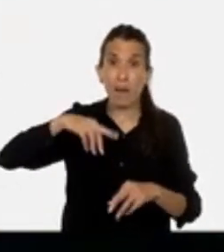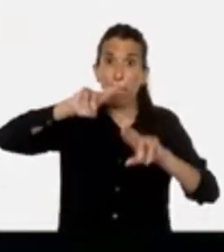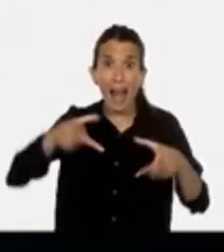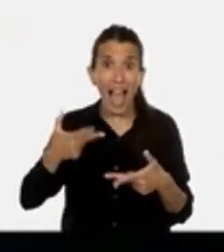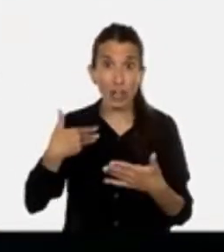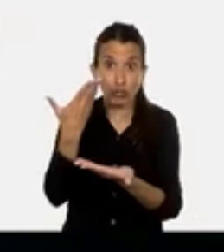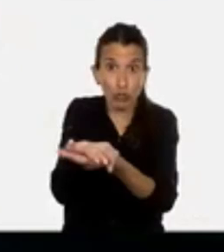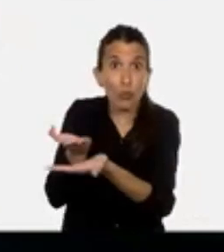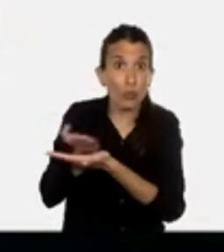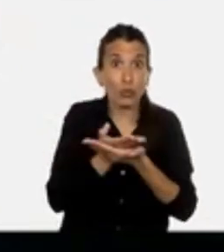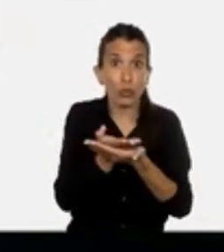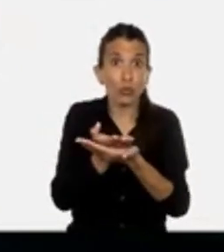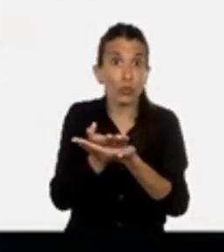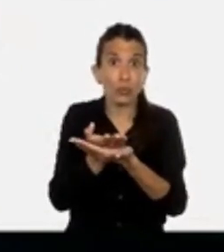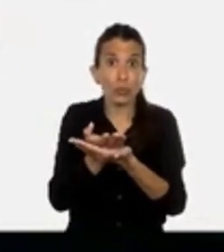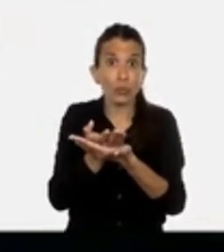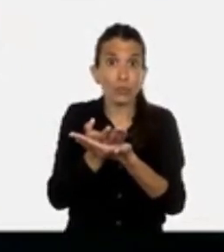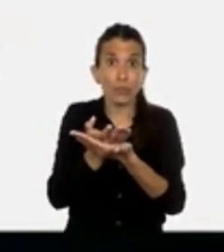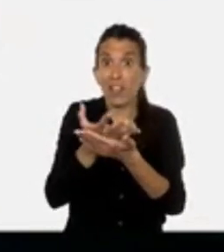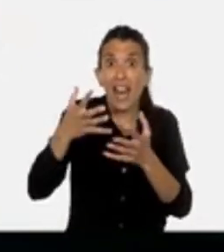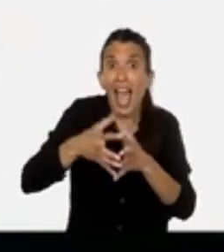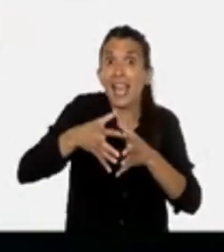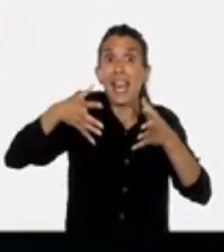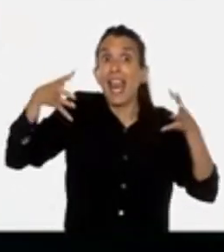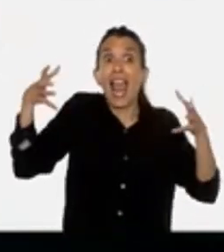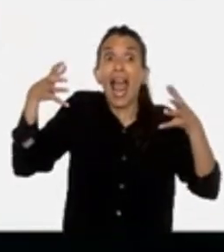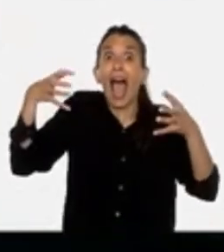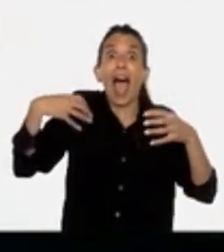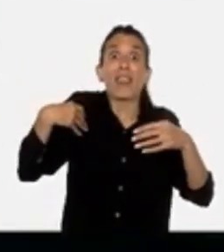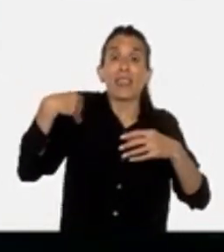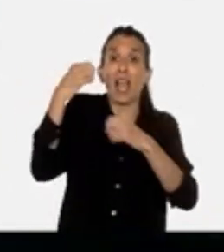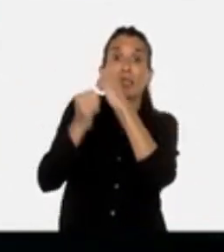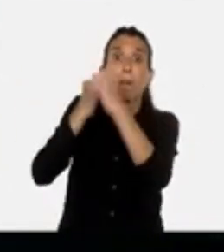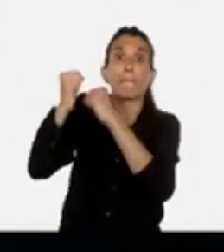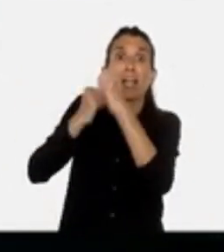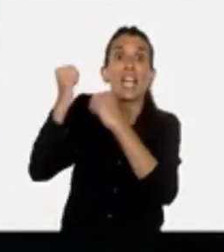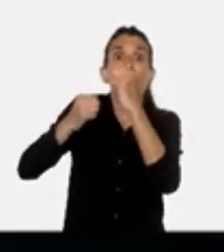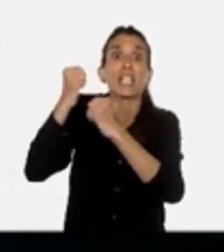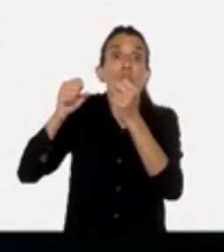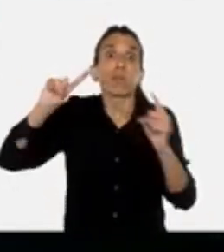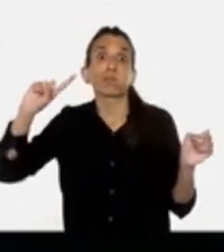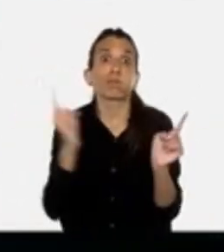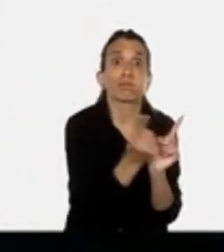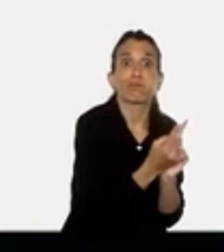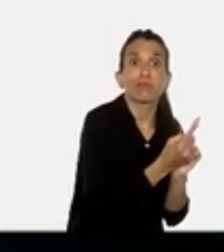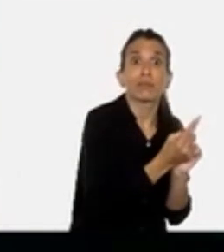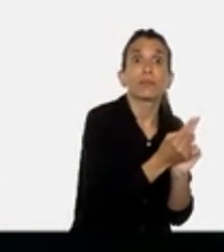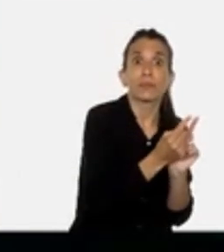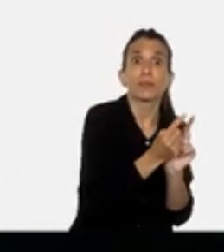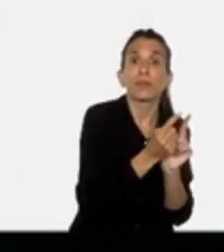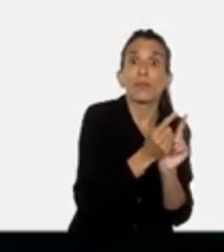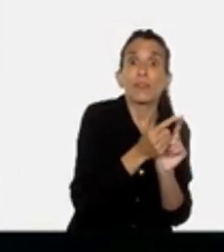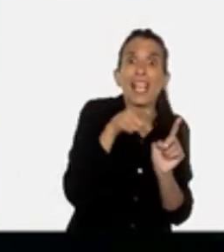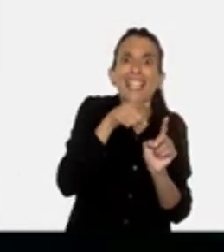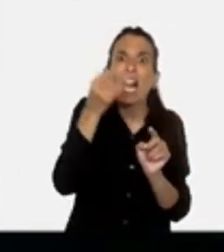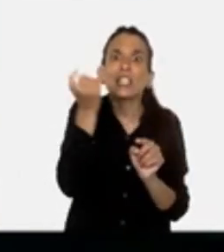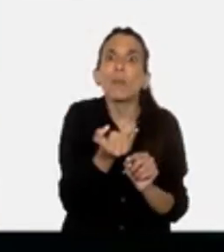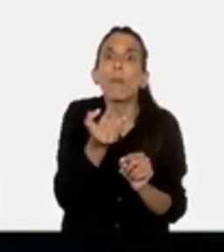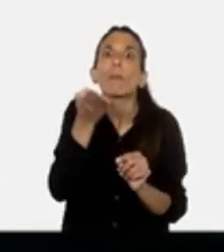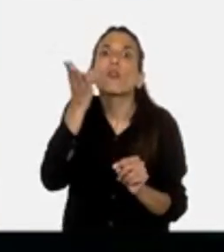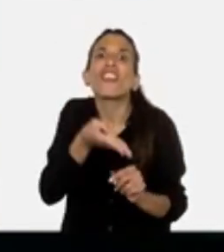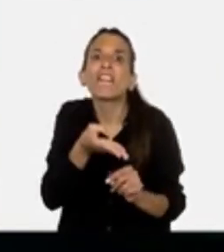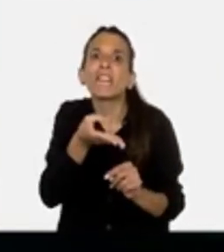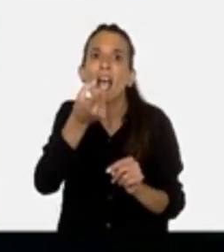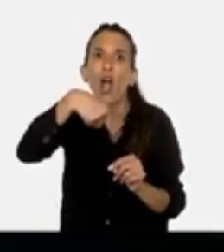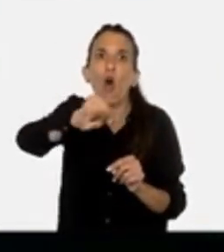en las 12 mil grandes empresas de la argentina se reduciría el desempleo casi en la mitad se